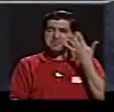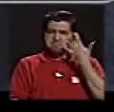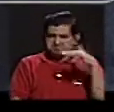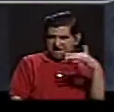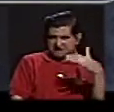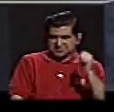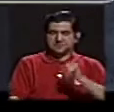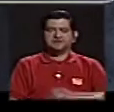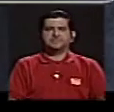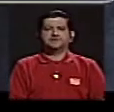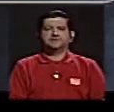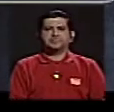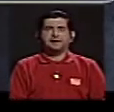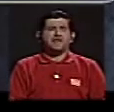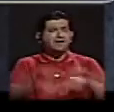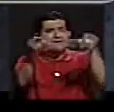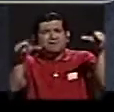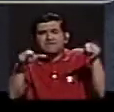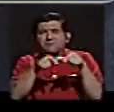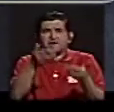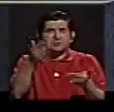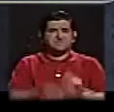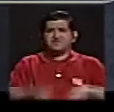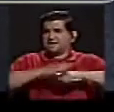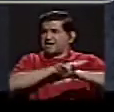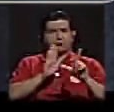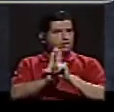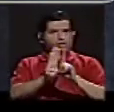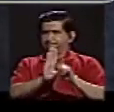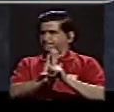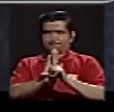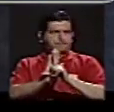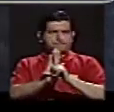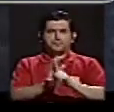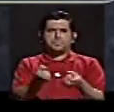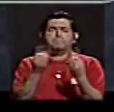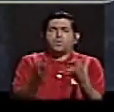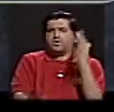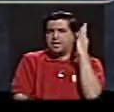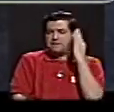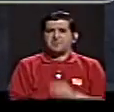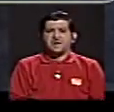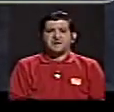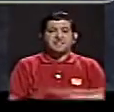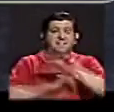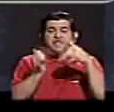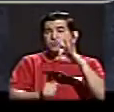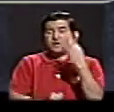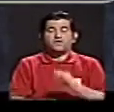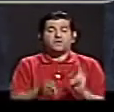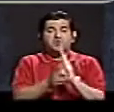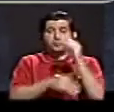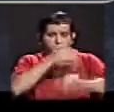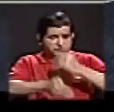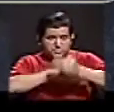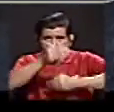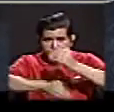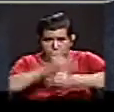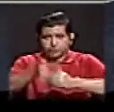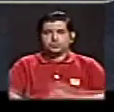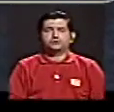similares. En aquellos lugares donde el aborto es ilegal, muchas mujeres recurren de todas formas a este